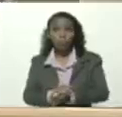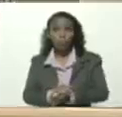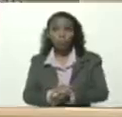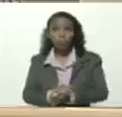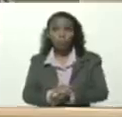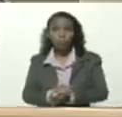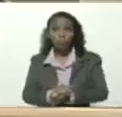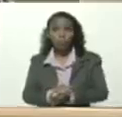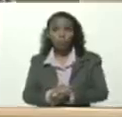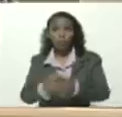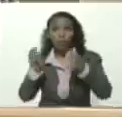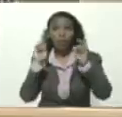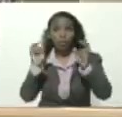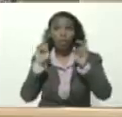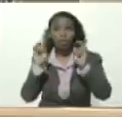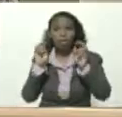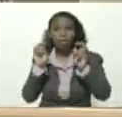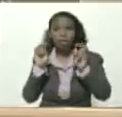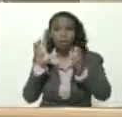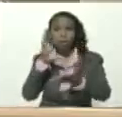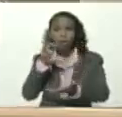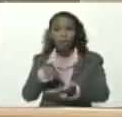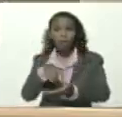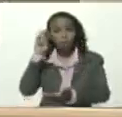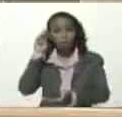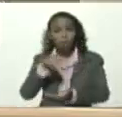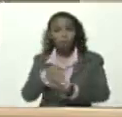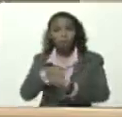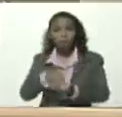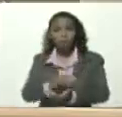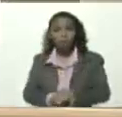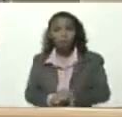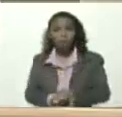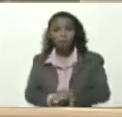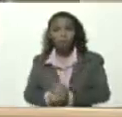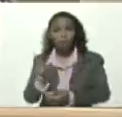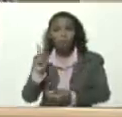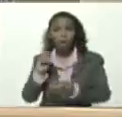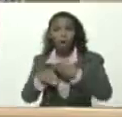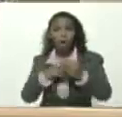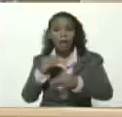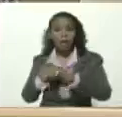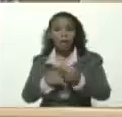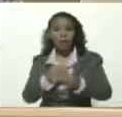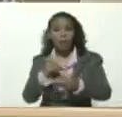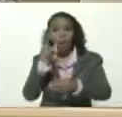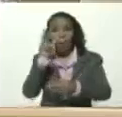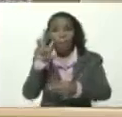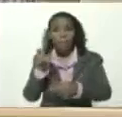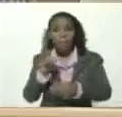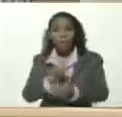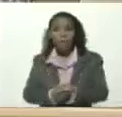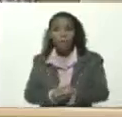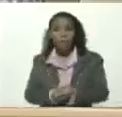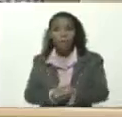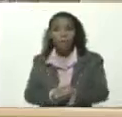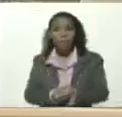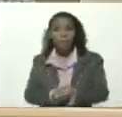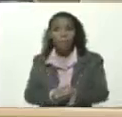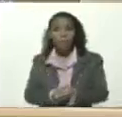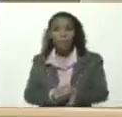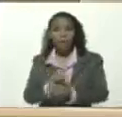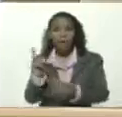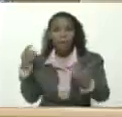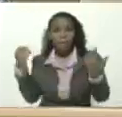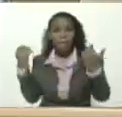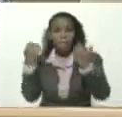con referencia al Estado Miranda, que ha habido como cierta